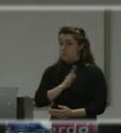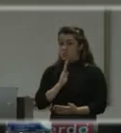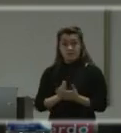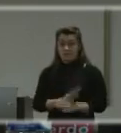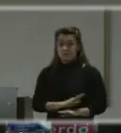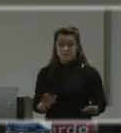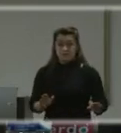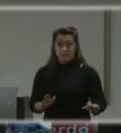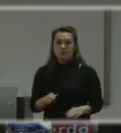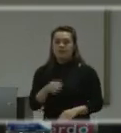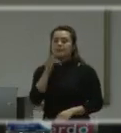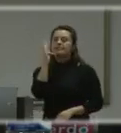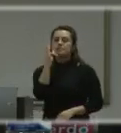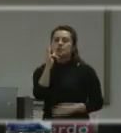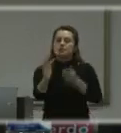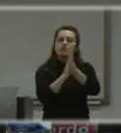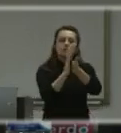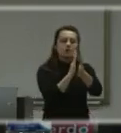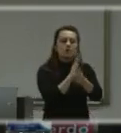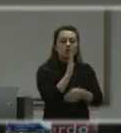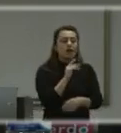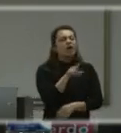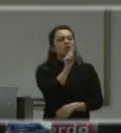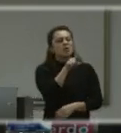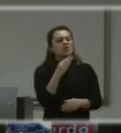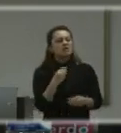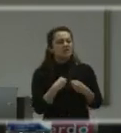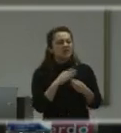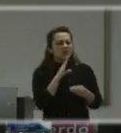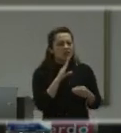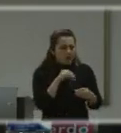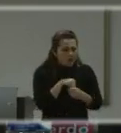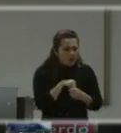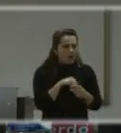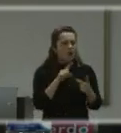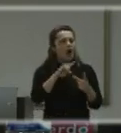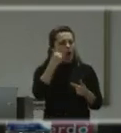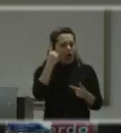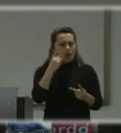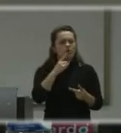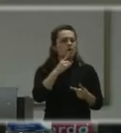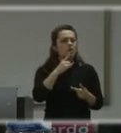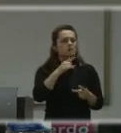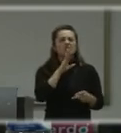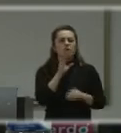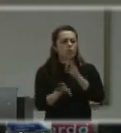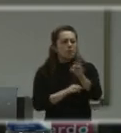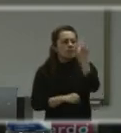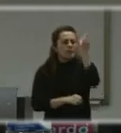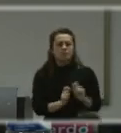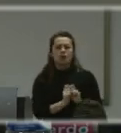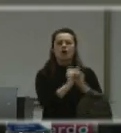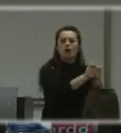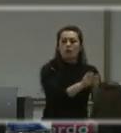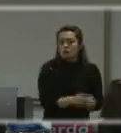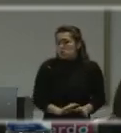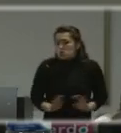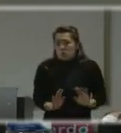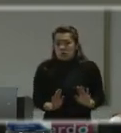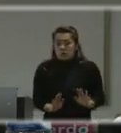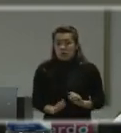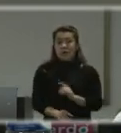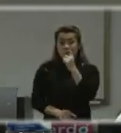Esos testimonios únicamente están encaminados a saber cómo la persona con quien vive, para saber a quién designar como guarda. Y por otra parte, uno de